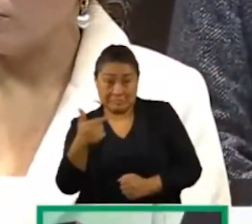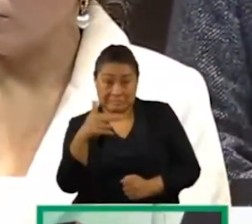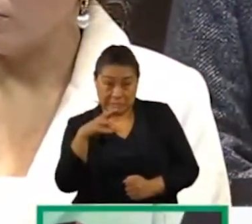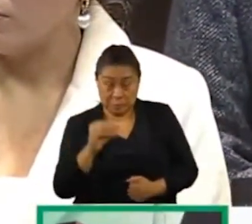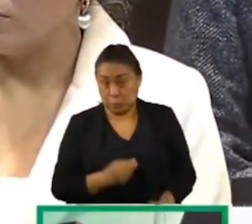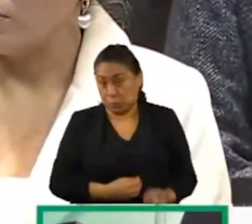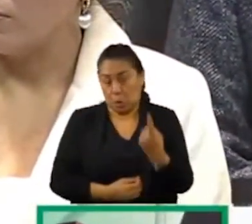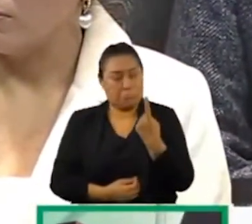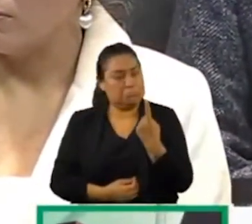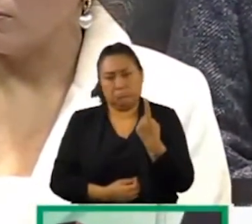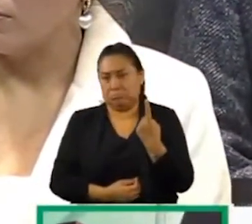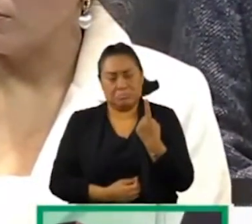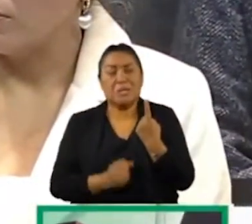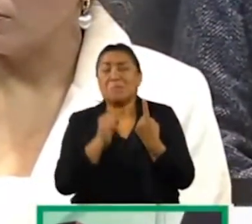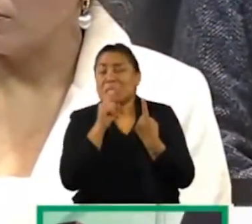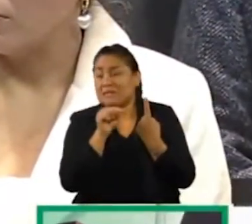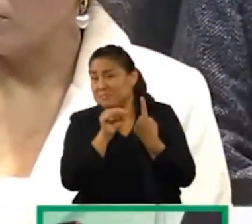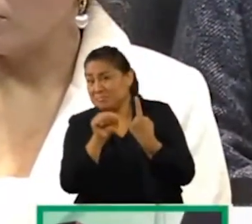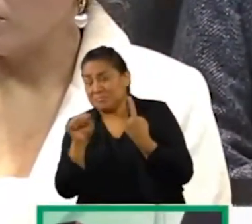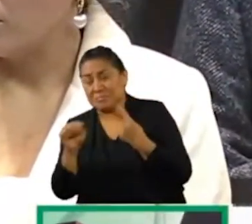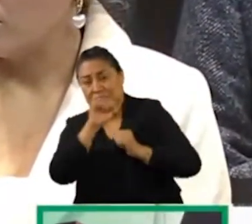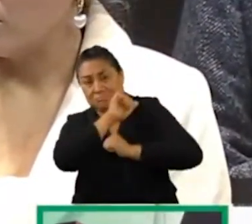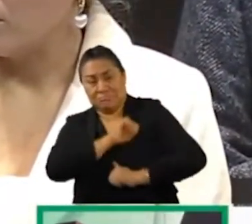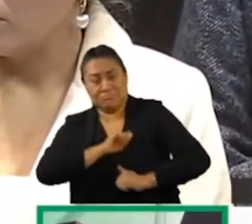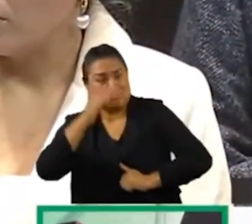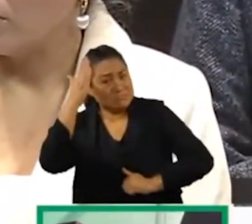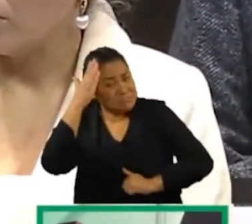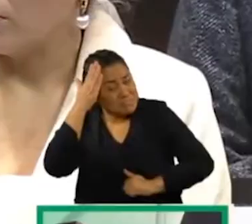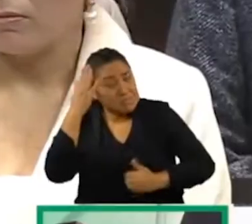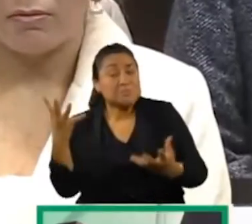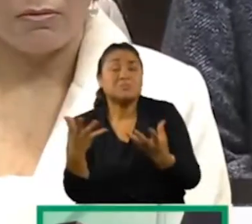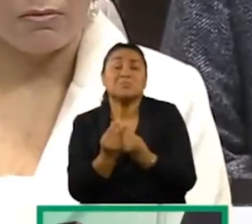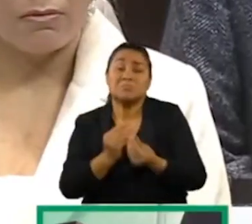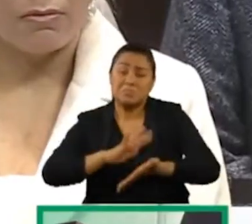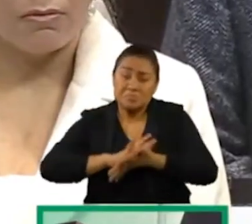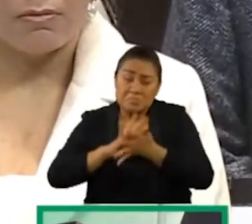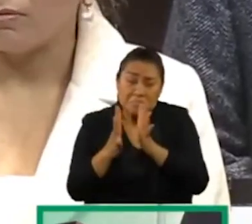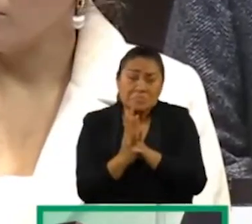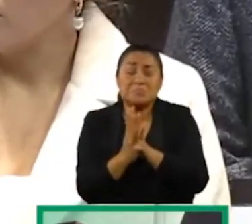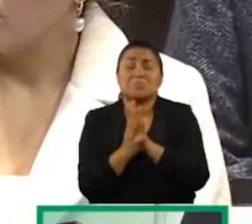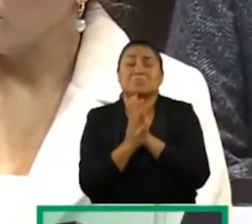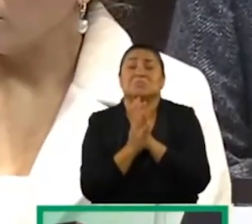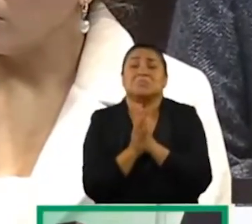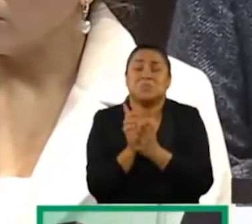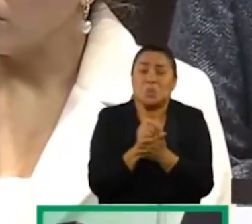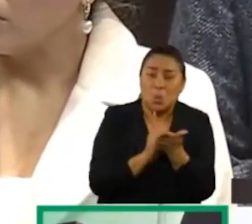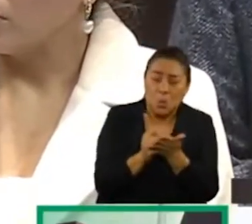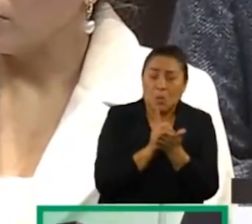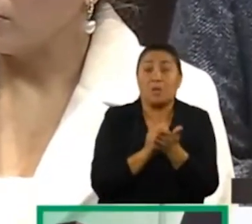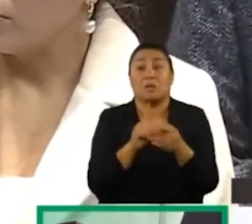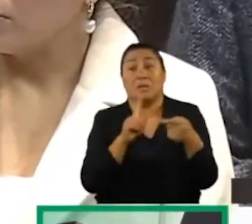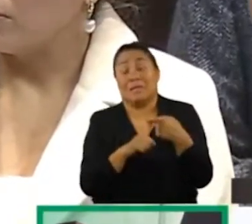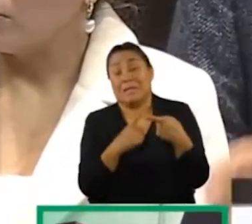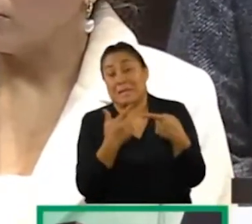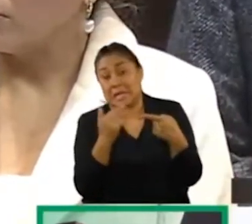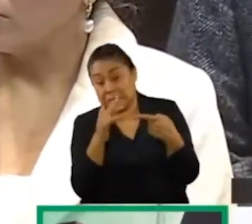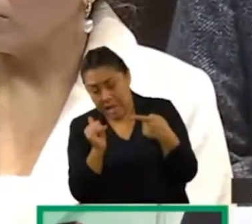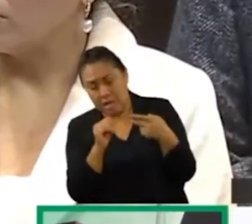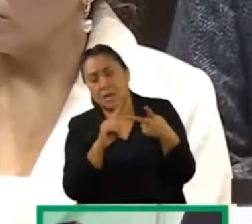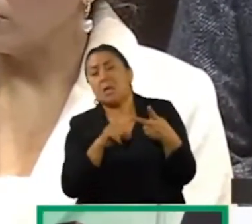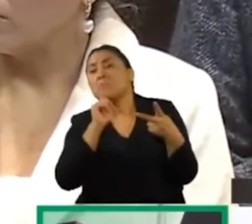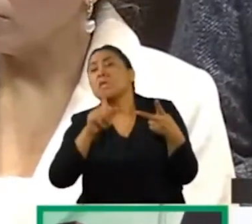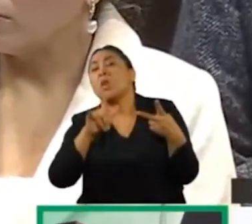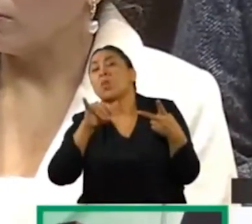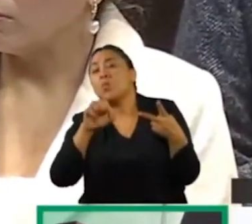Luna, todos los mandos estaban vinculados a la delincuencia. Estaba García Luna, pero estaba Luis